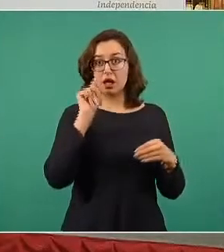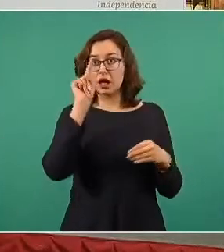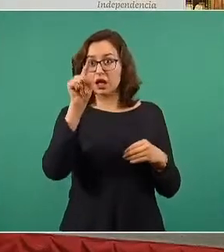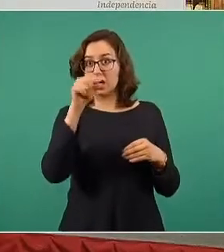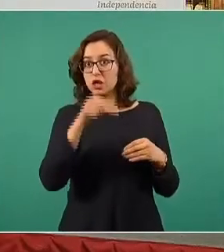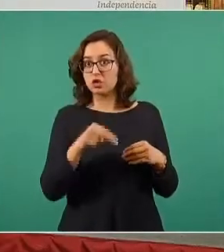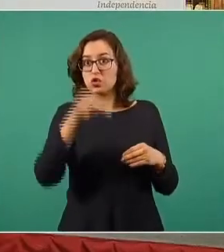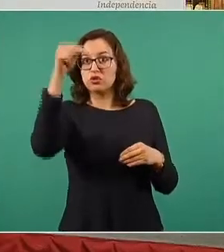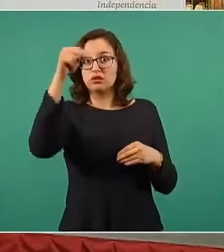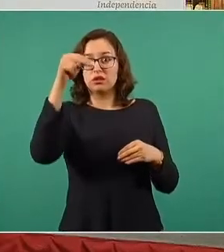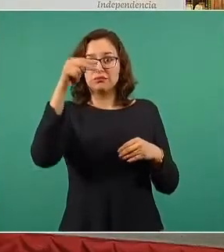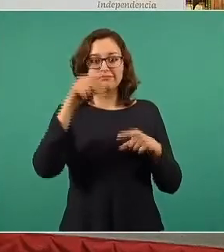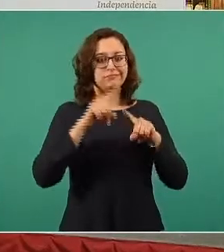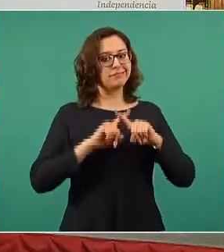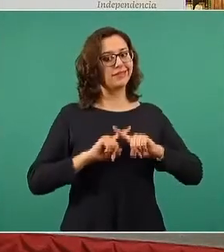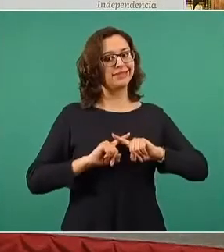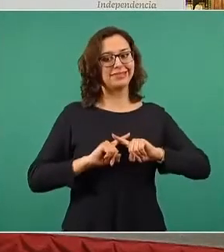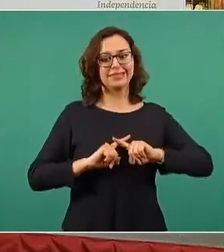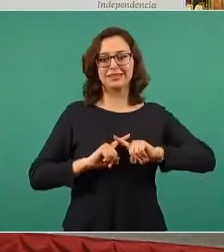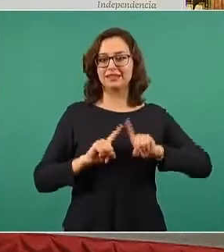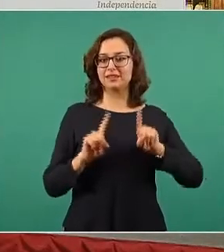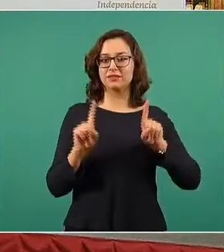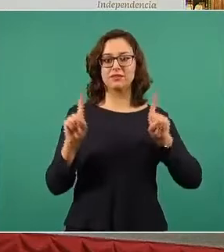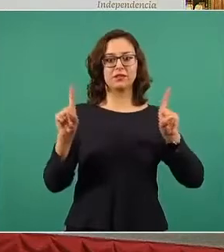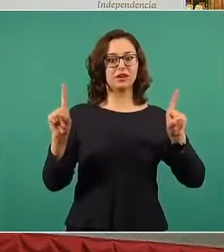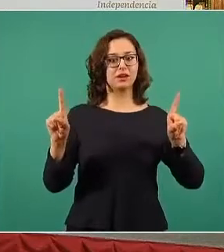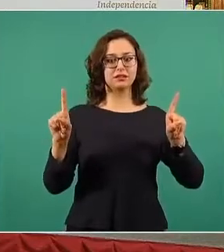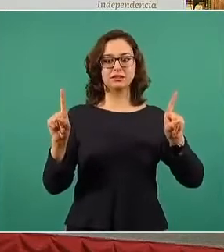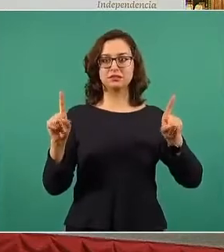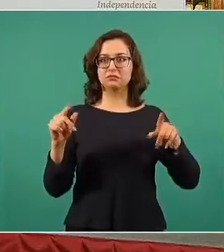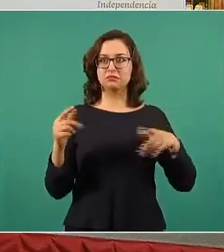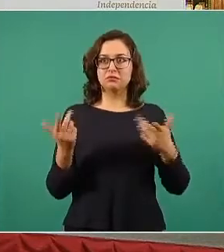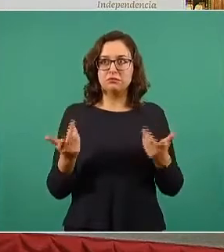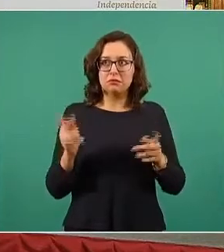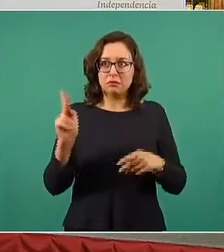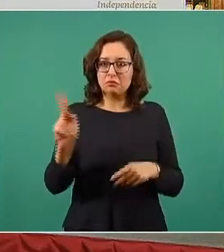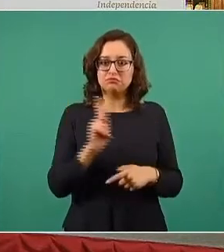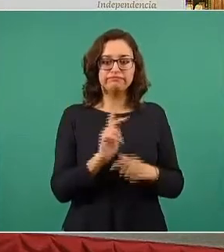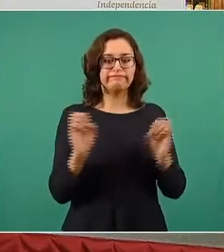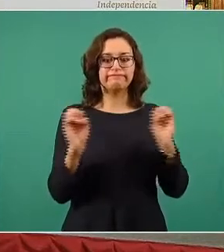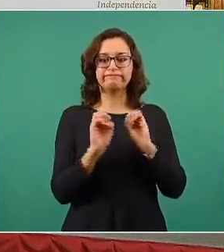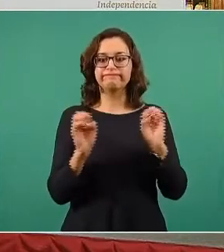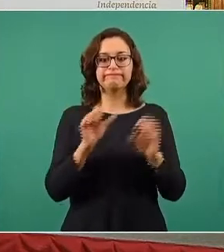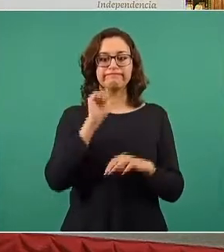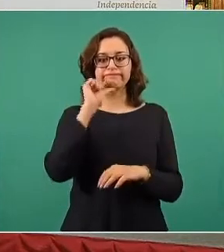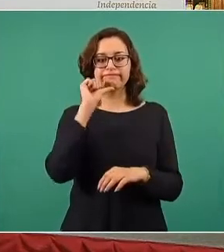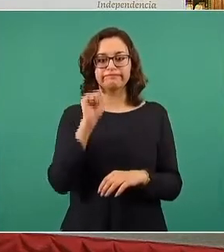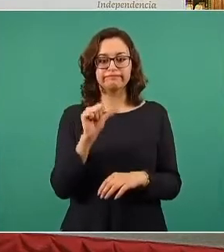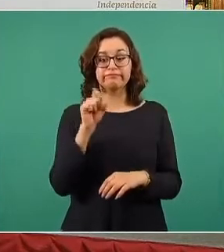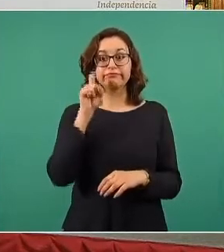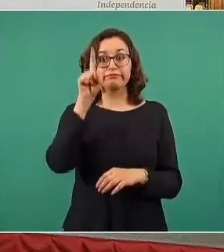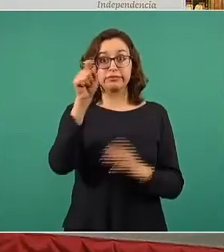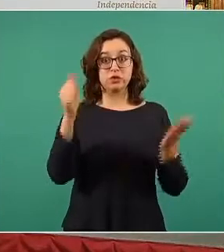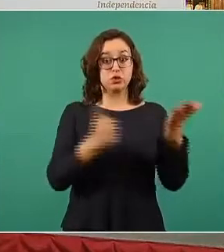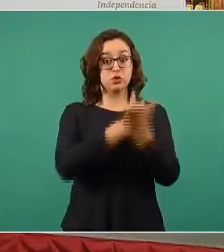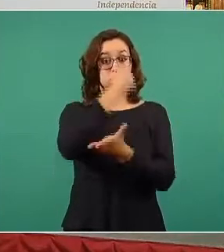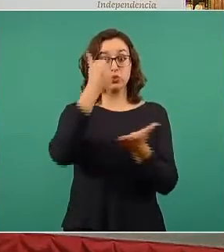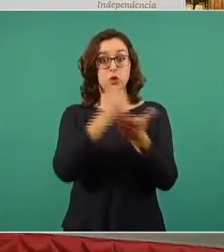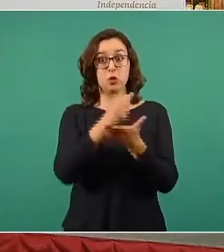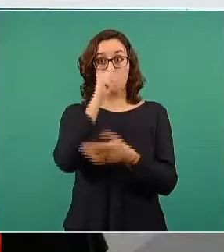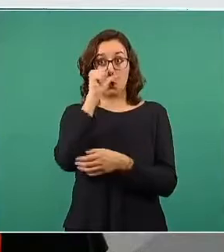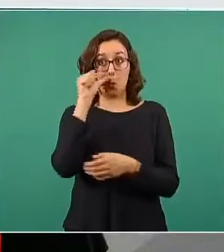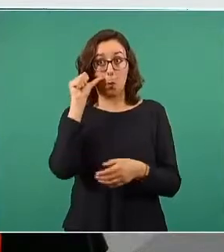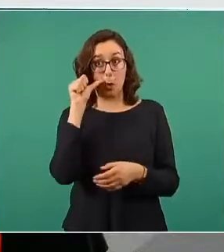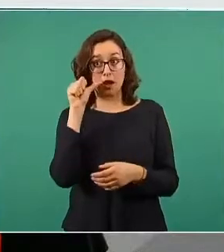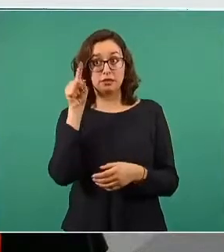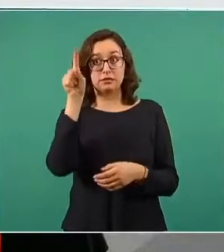la zona norte, en los municipios norte del estado de Chihuahua, en particular Ciudad Juárez.